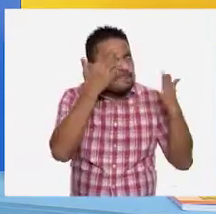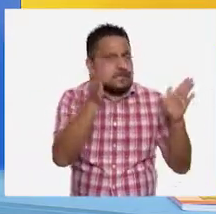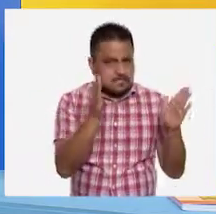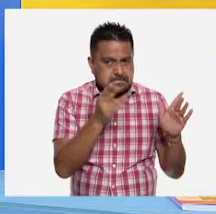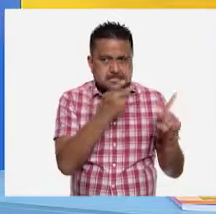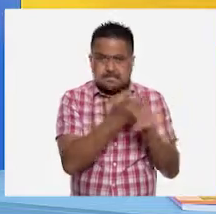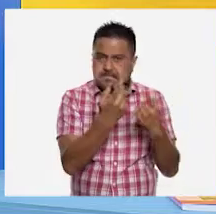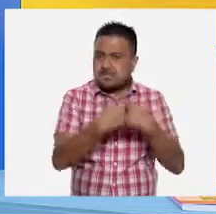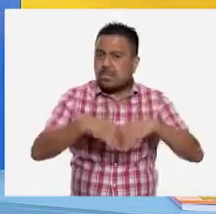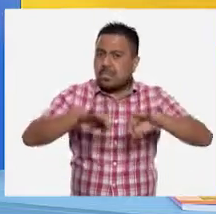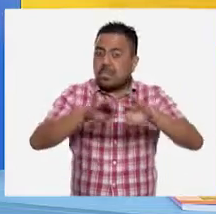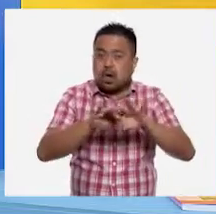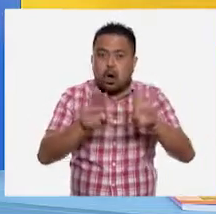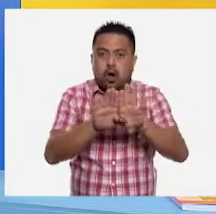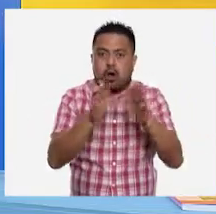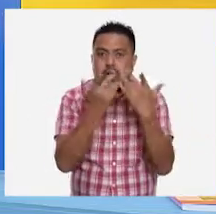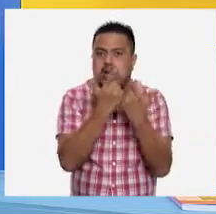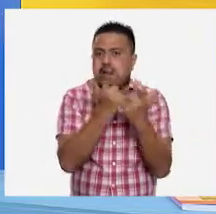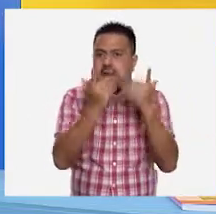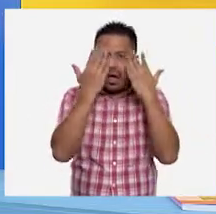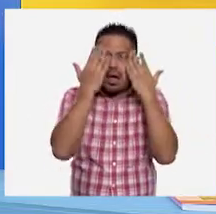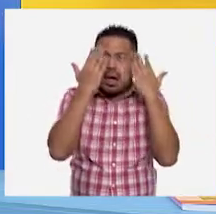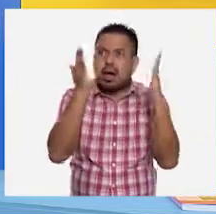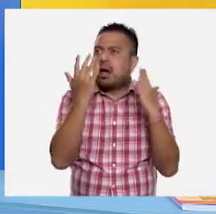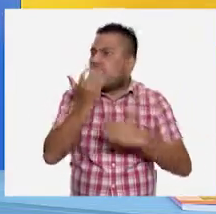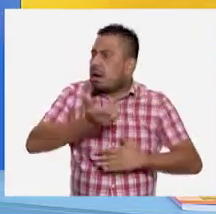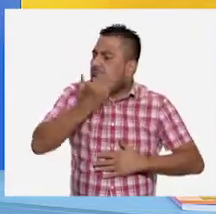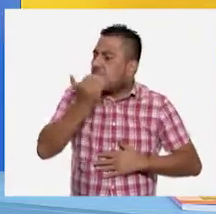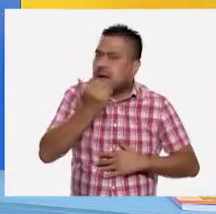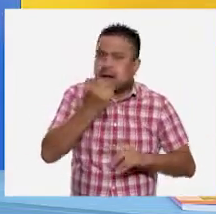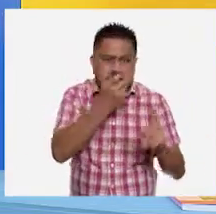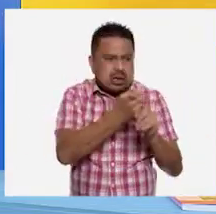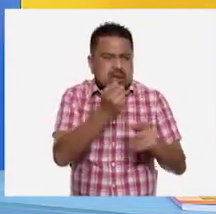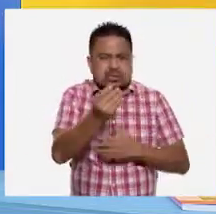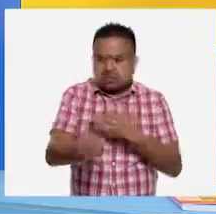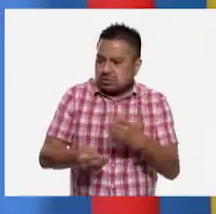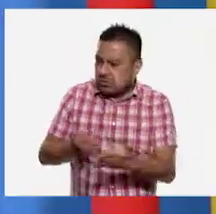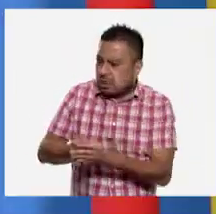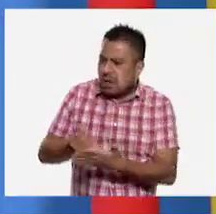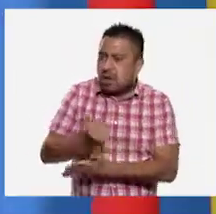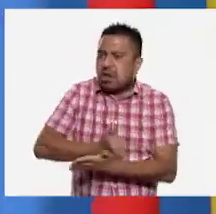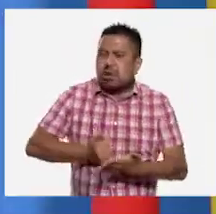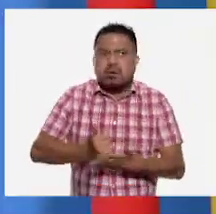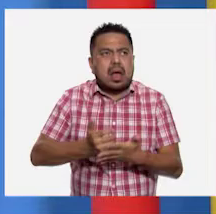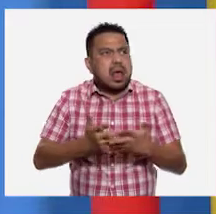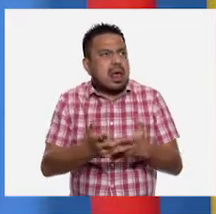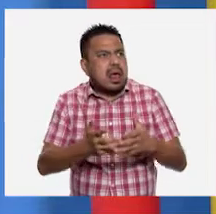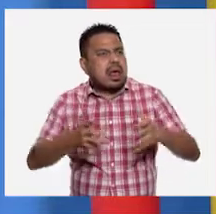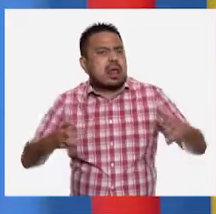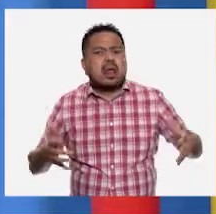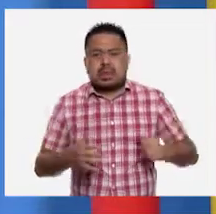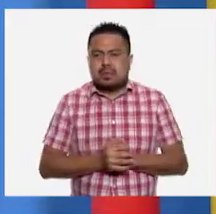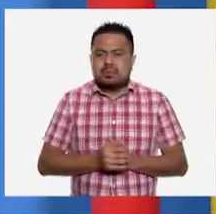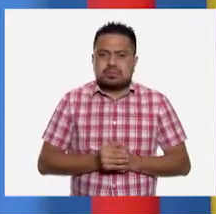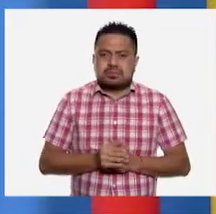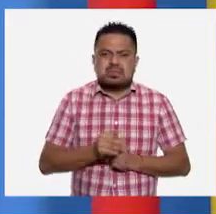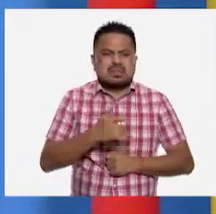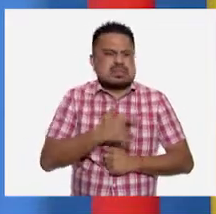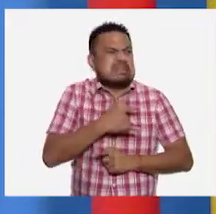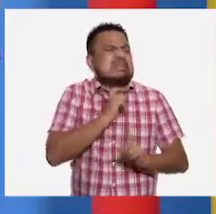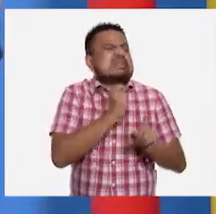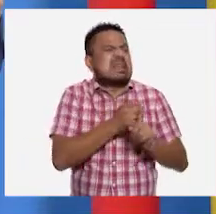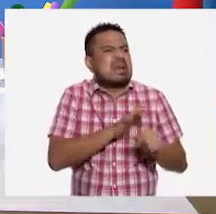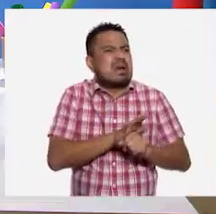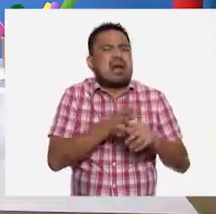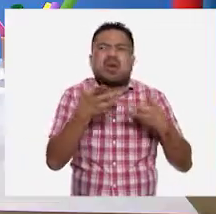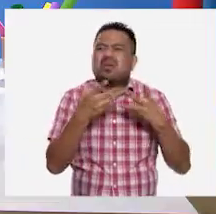y principalmente libre del peso de la tradición que ofrecían las grandes ciudades. Lo que se pretendía era ser modernos,